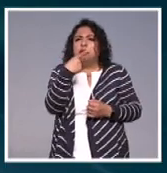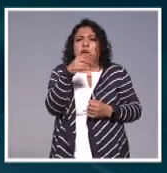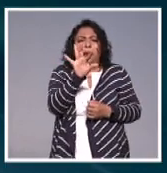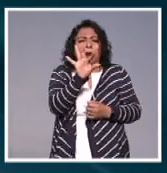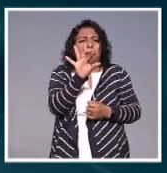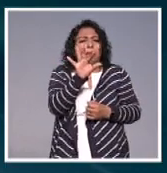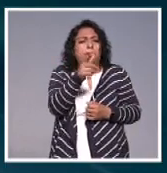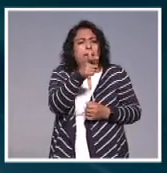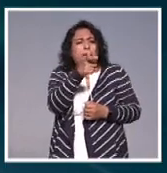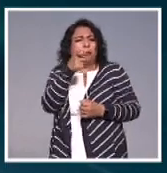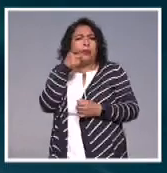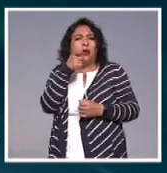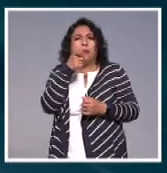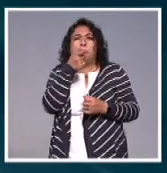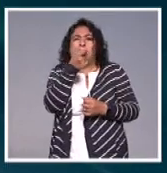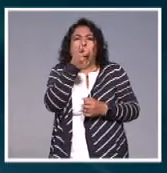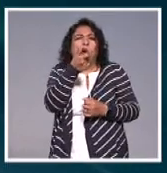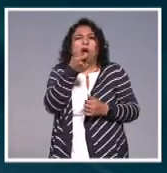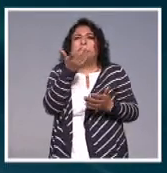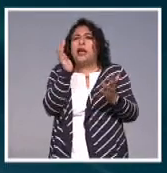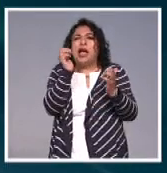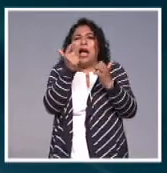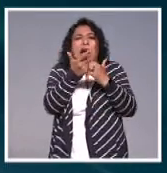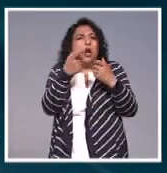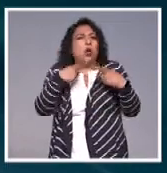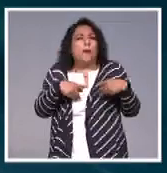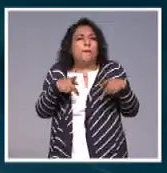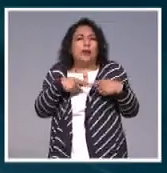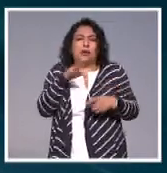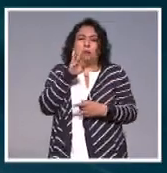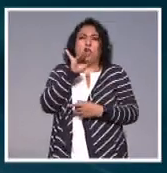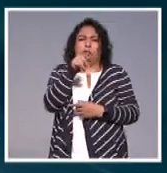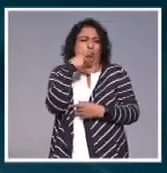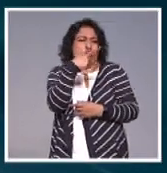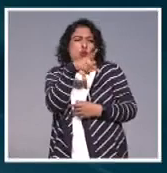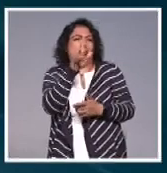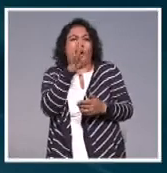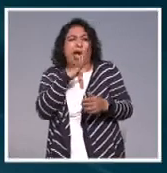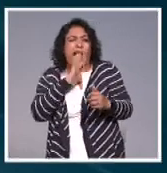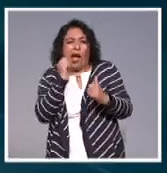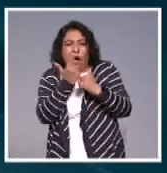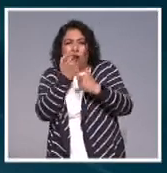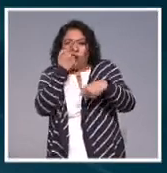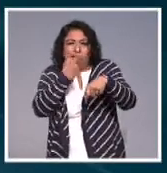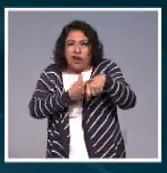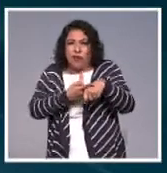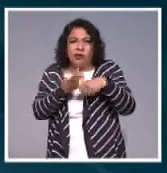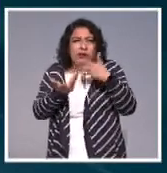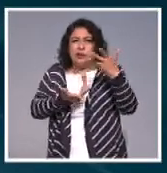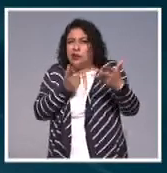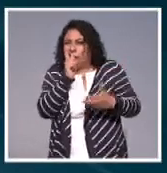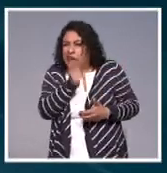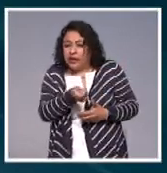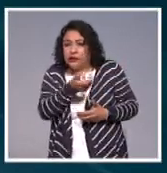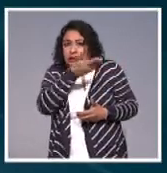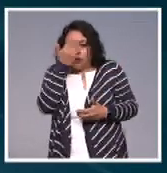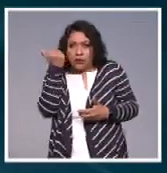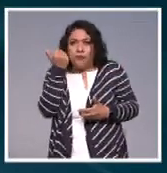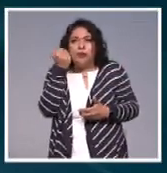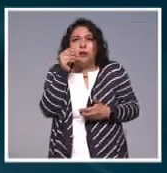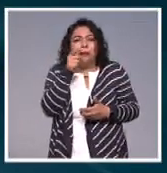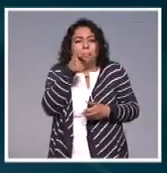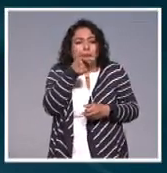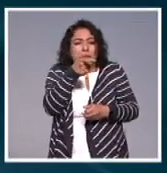tomarte una pequeña biopsia de alguna persona o de tuya, si tienes un padecimiento que no se sabe bien qué es,